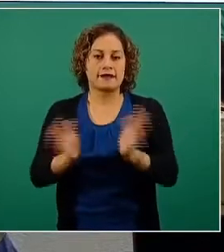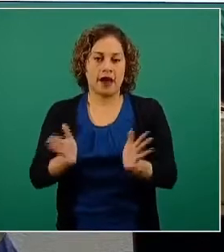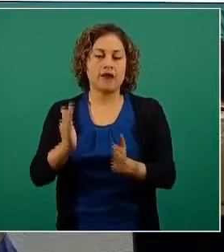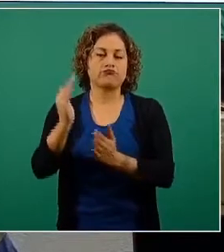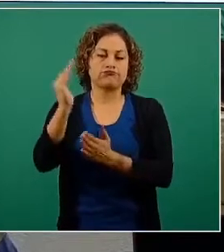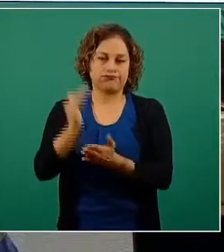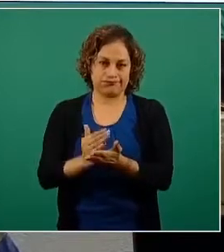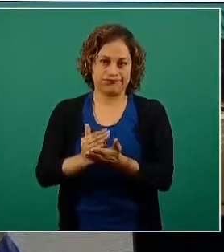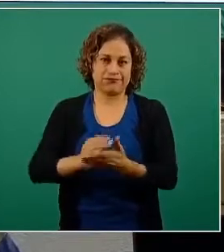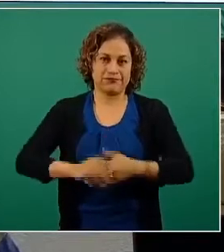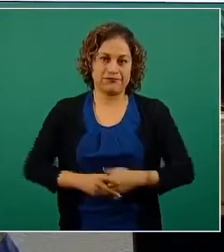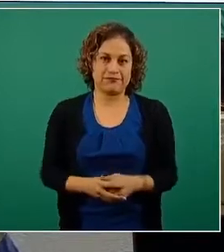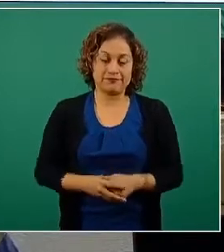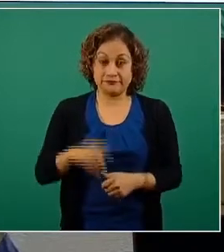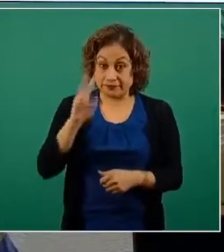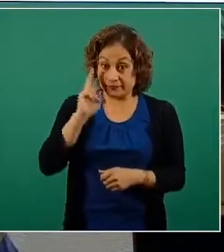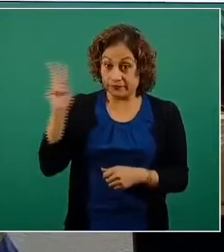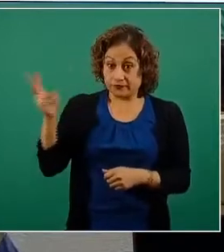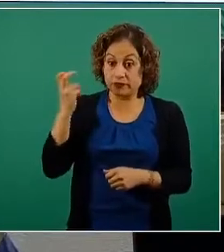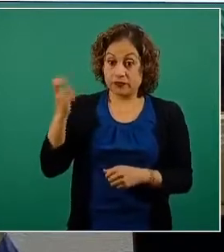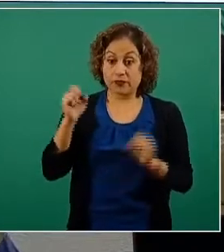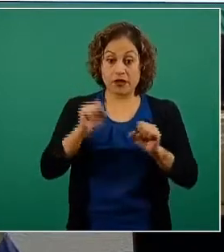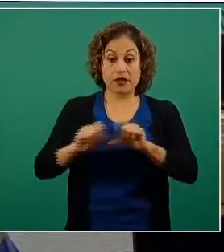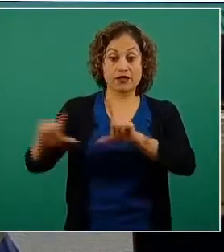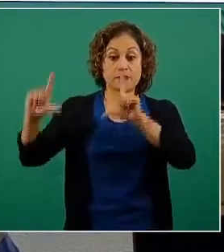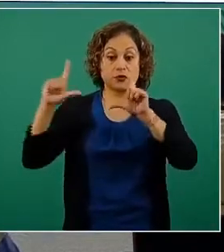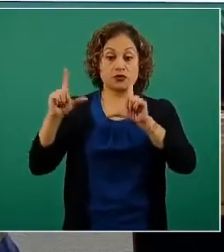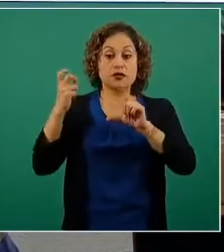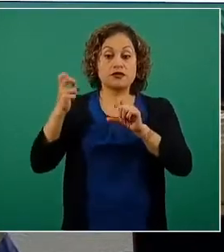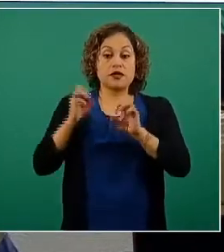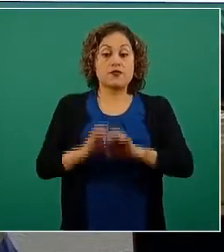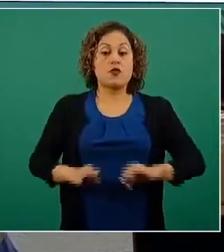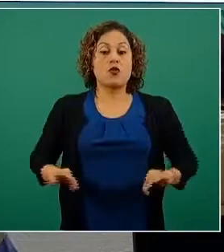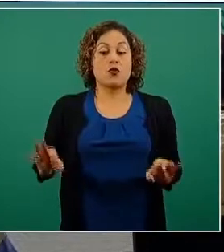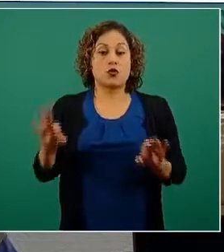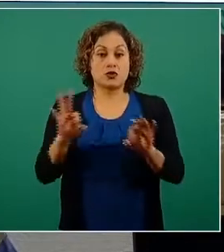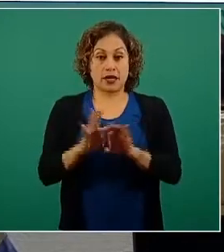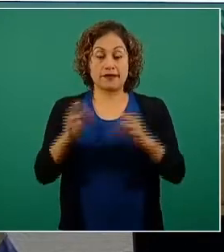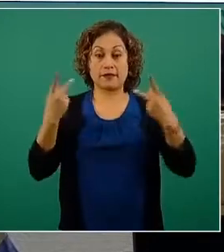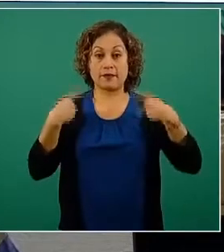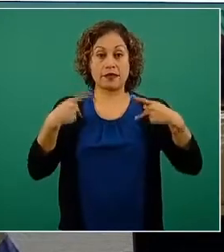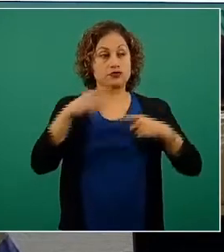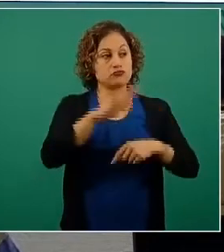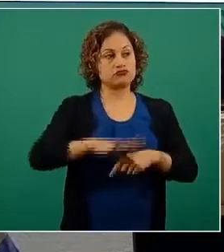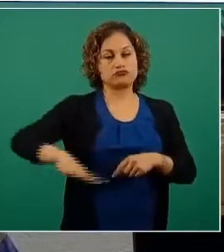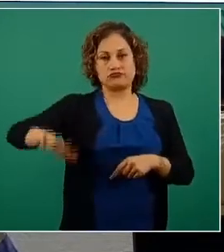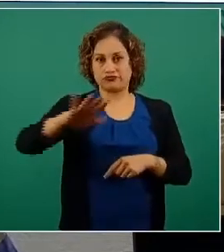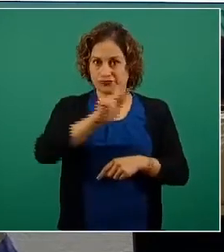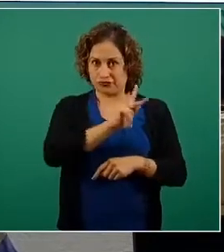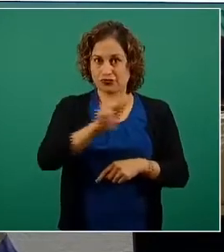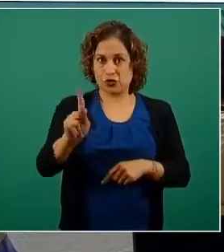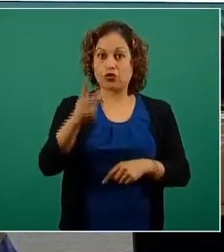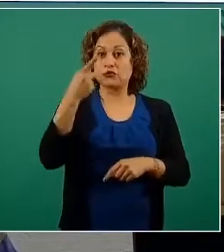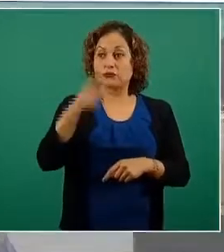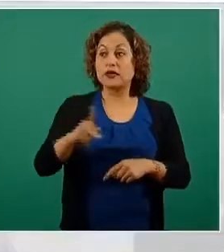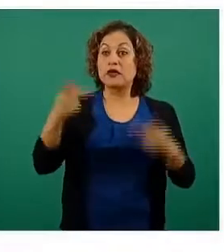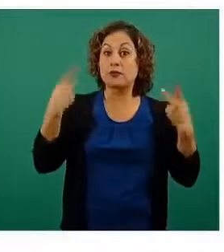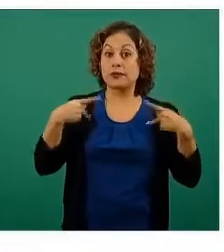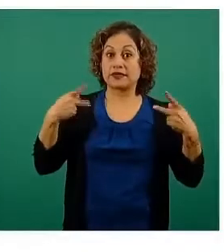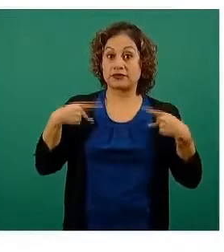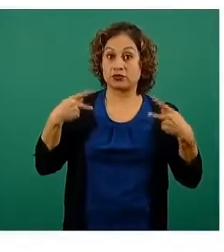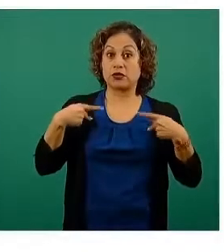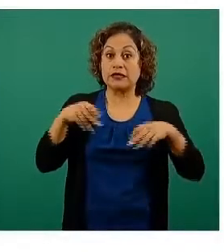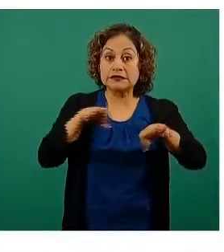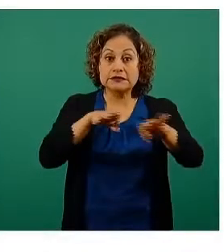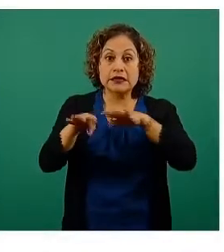diapositiva van a poder observar algo que es muy importante, no solo para el público general, sino también para nuestro personal de salud. ¿Cómo estamos